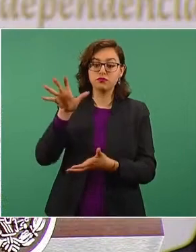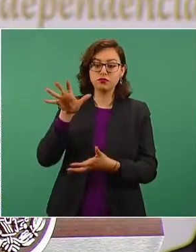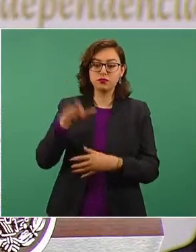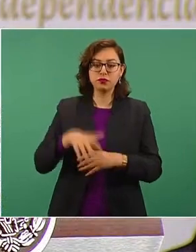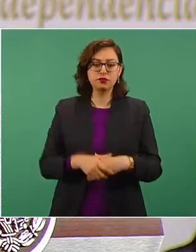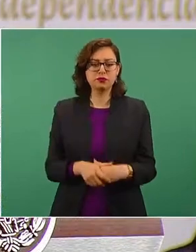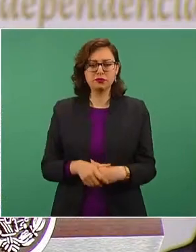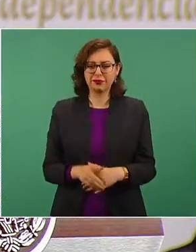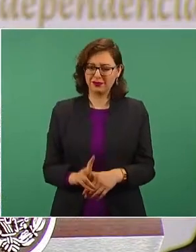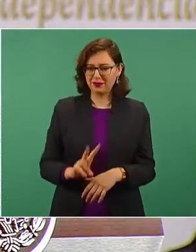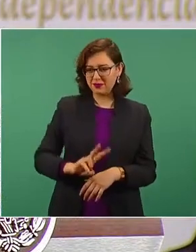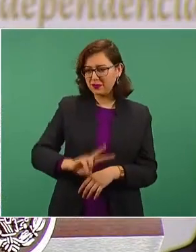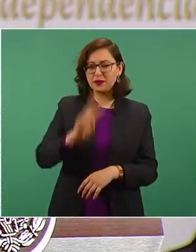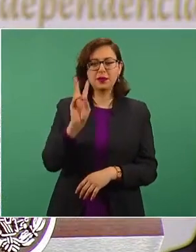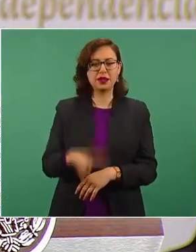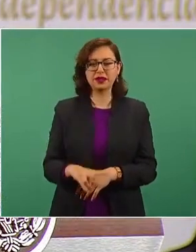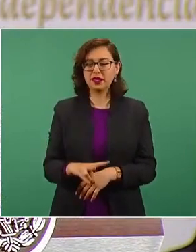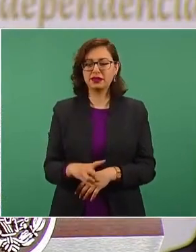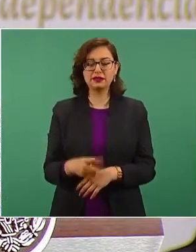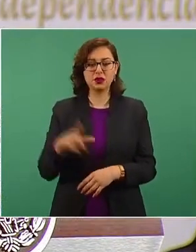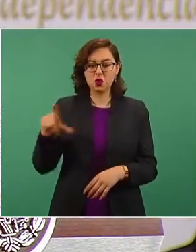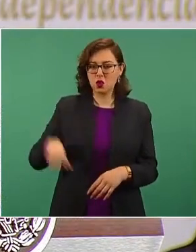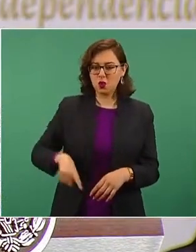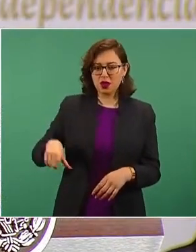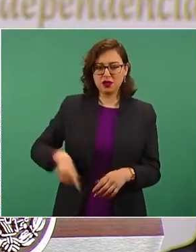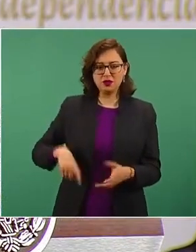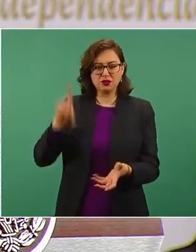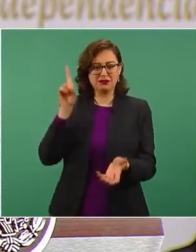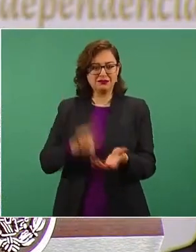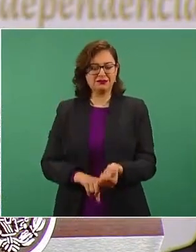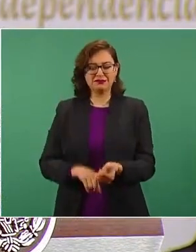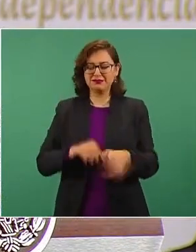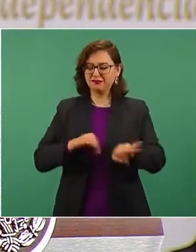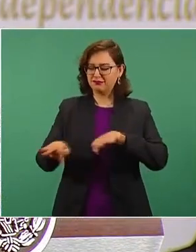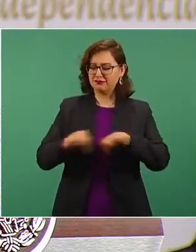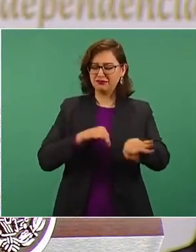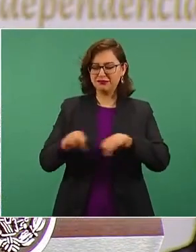Entonces es mucho lo que se está haciendo, como nunca.